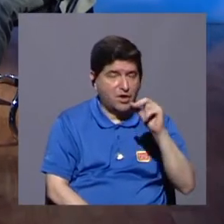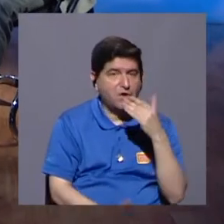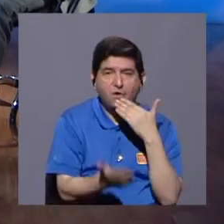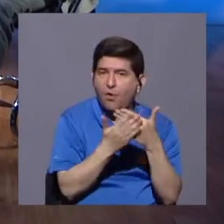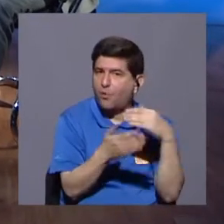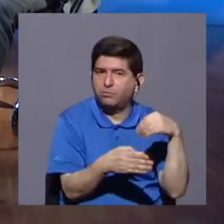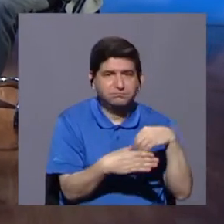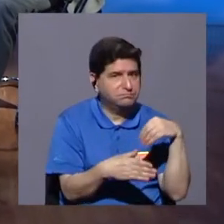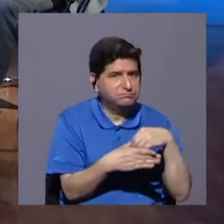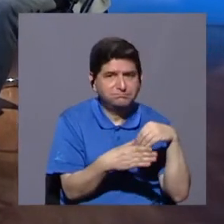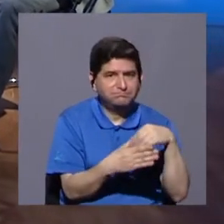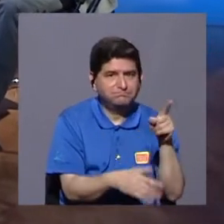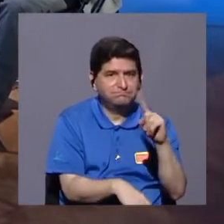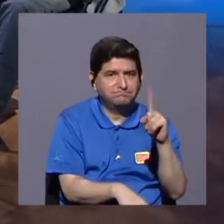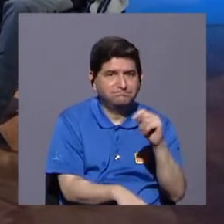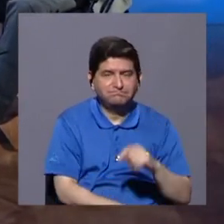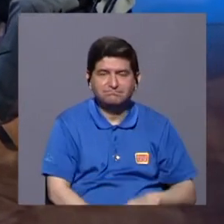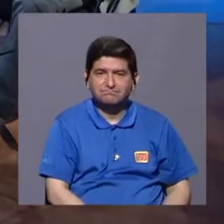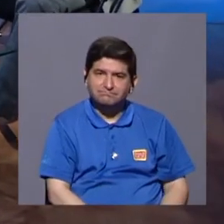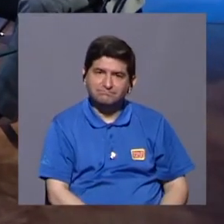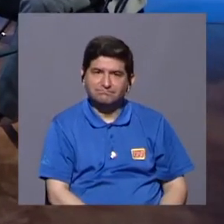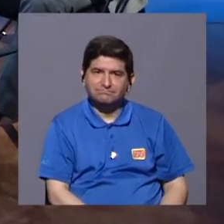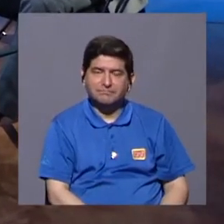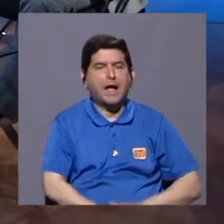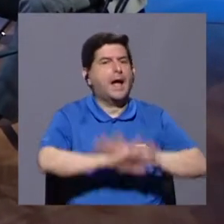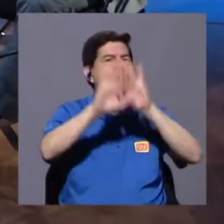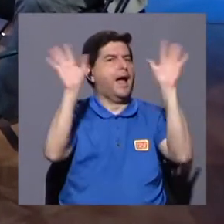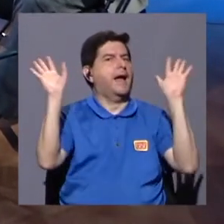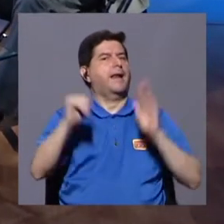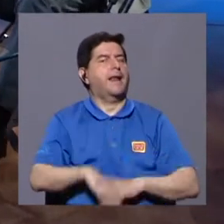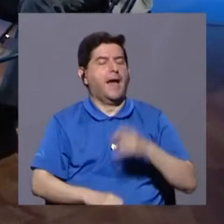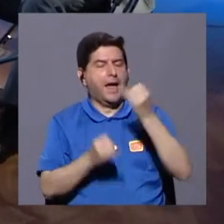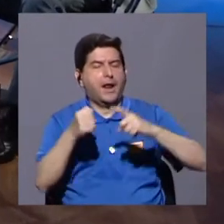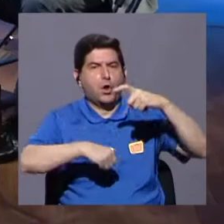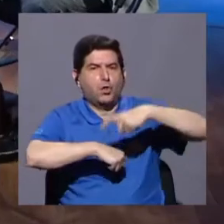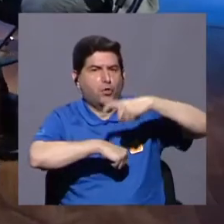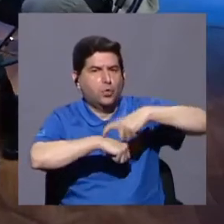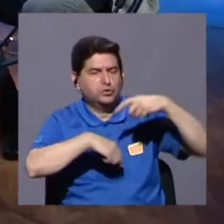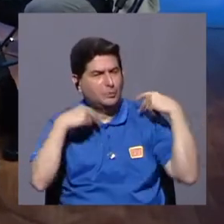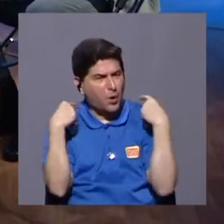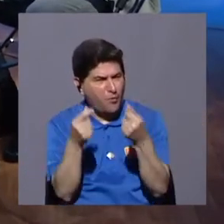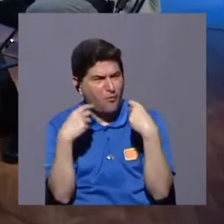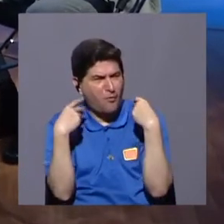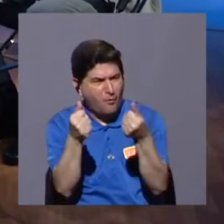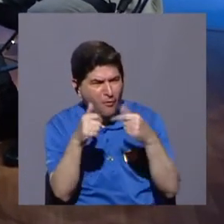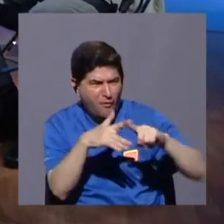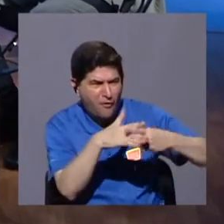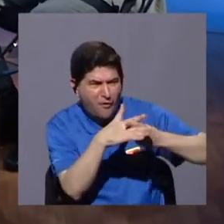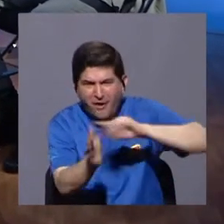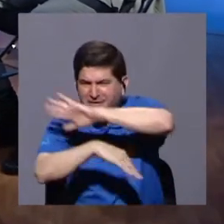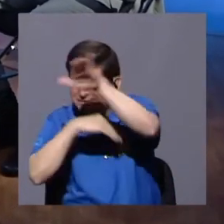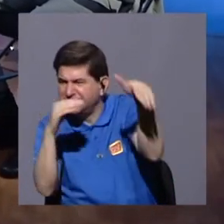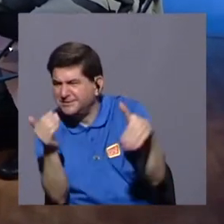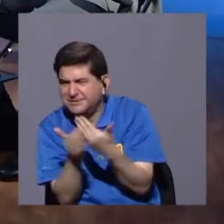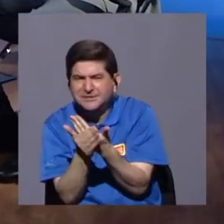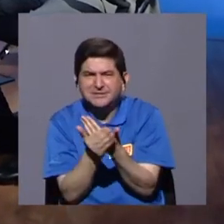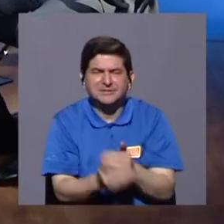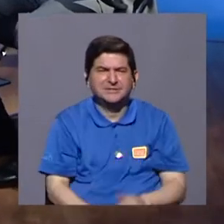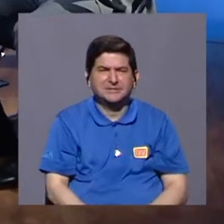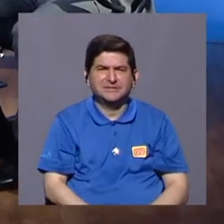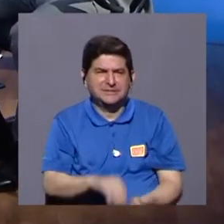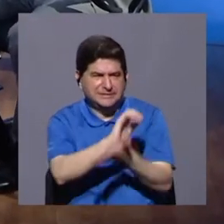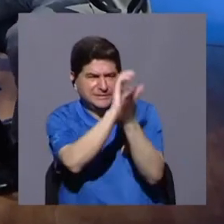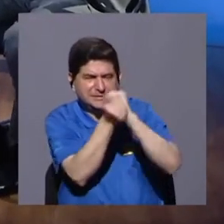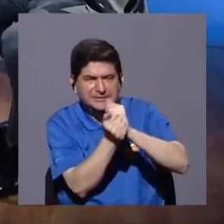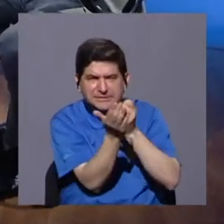buena inversión por así decirlo así que claro de último momento hubo que correr arreglar todo y redireccionar las